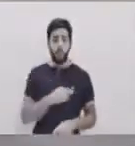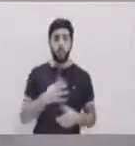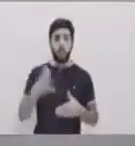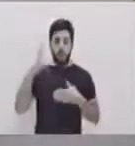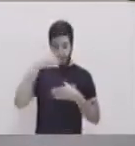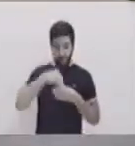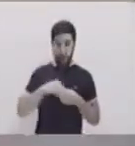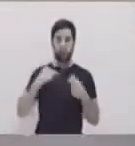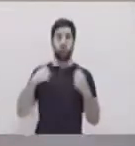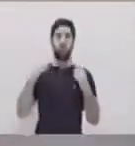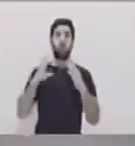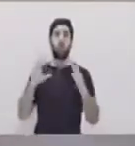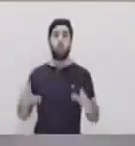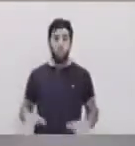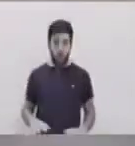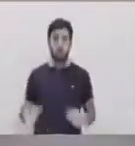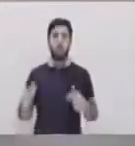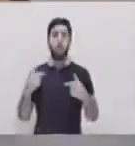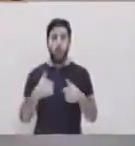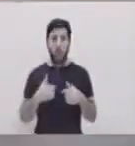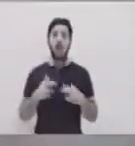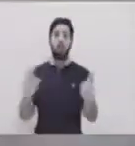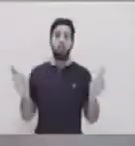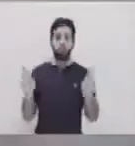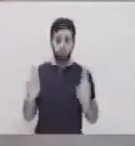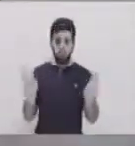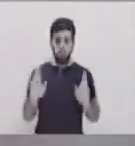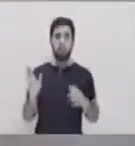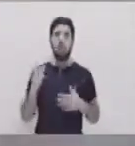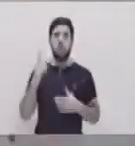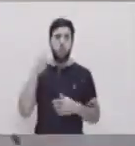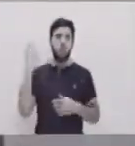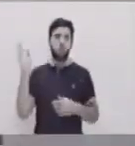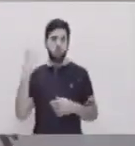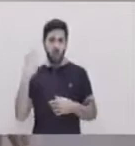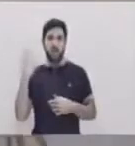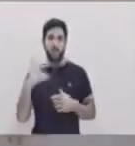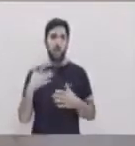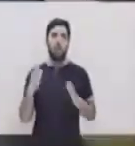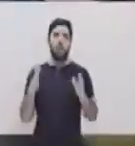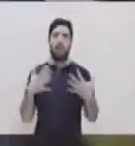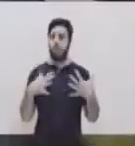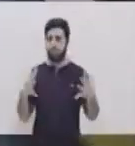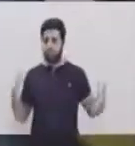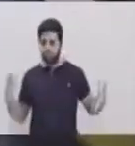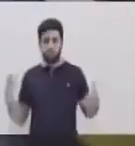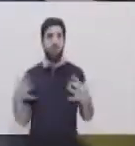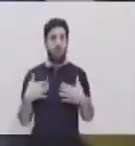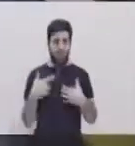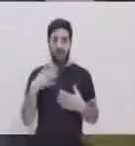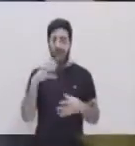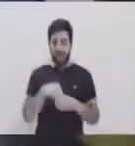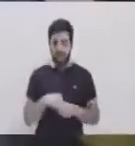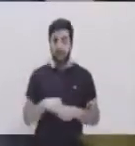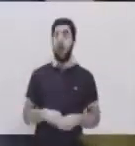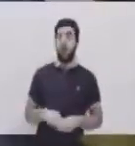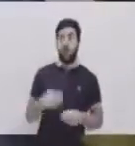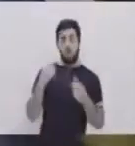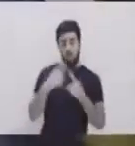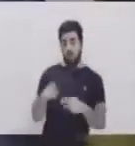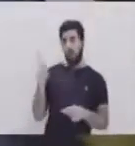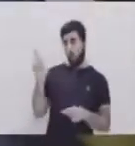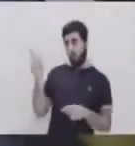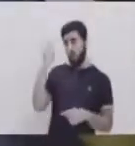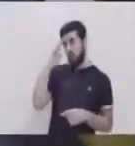nuestro cuerpo tenemos resonancia, vibración por todas las partes de nuestro cuerpo, ¿verdad? Pero te acordás de que